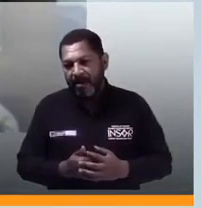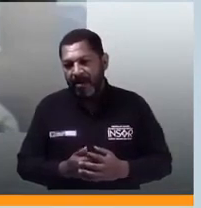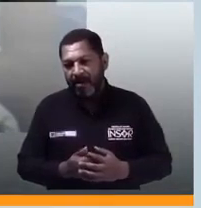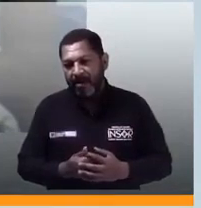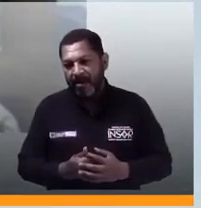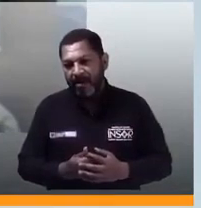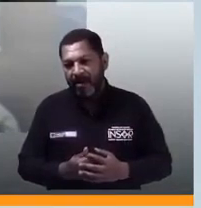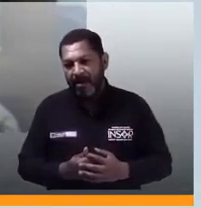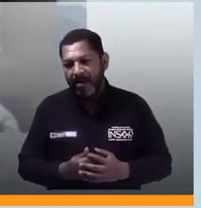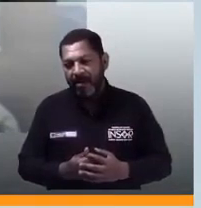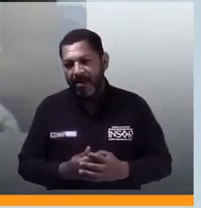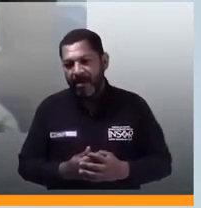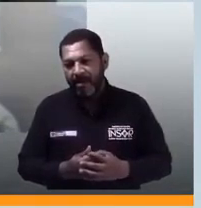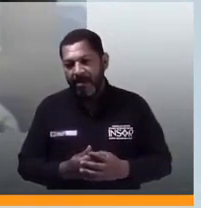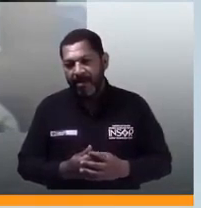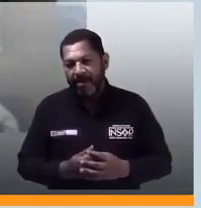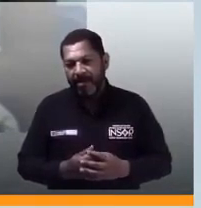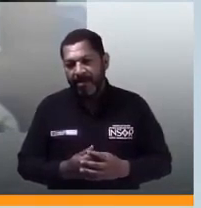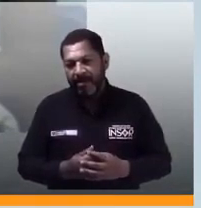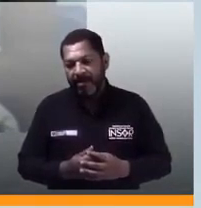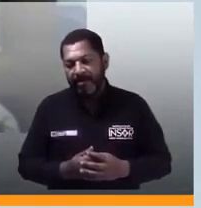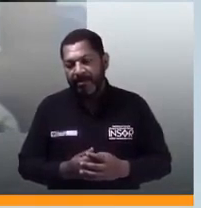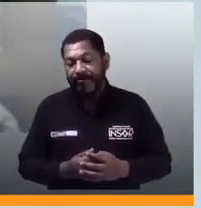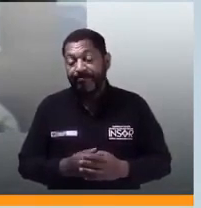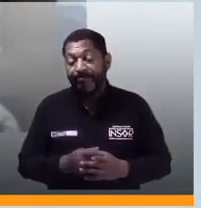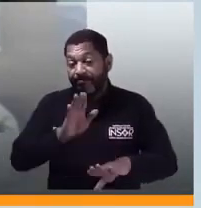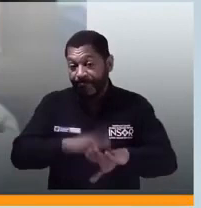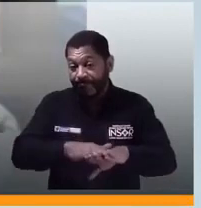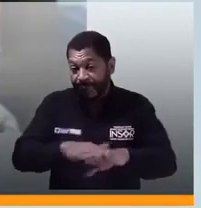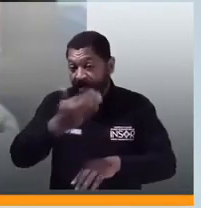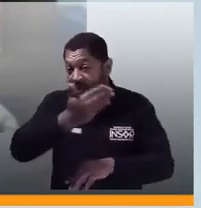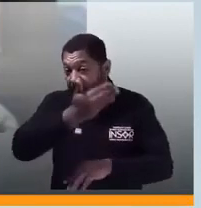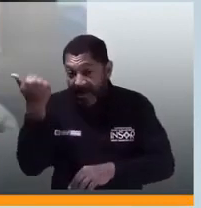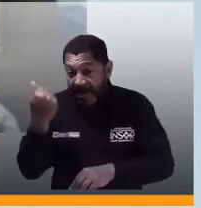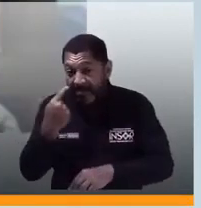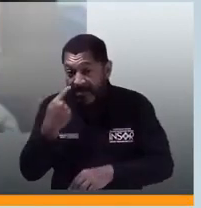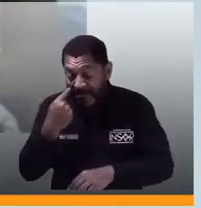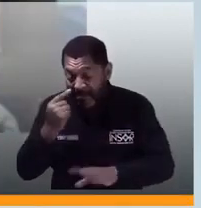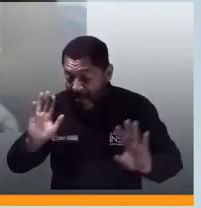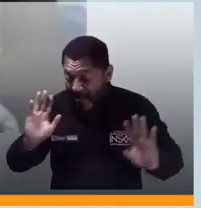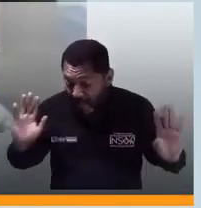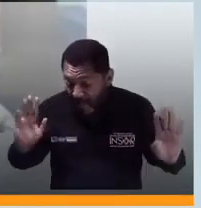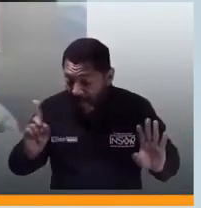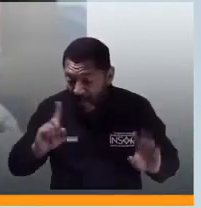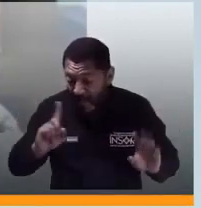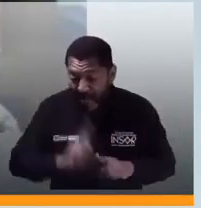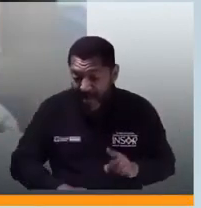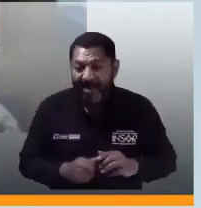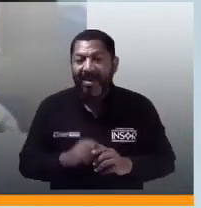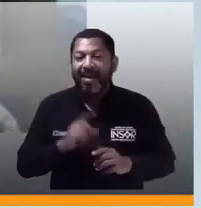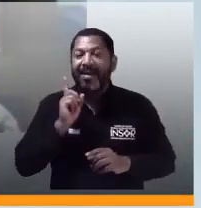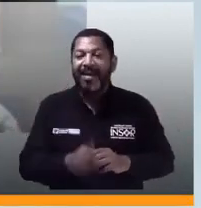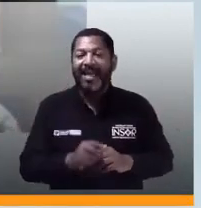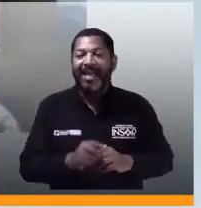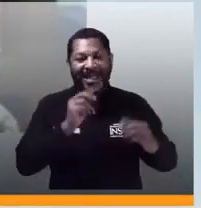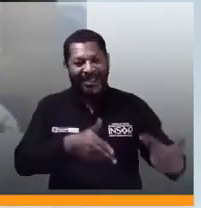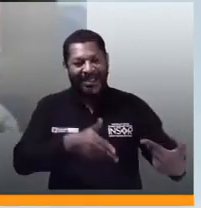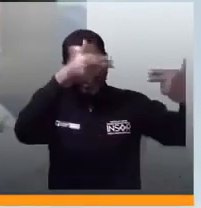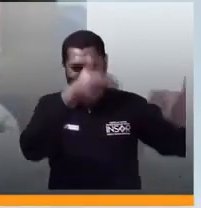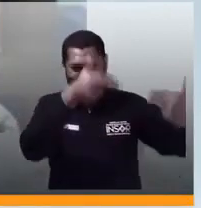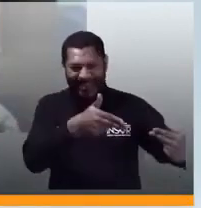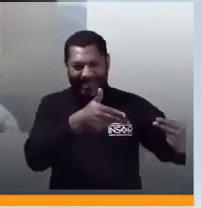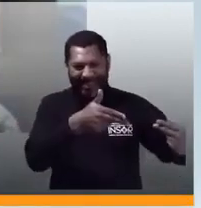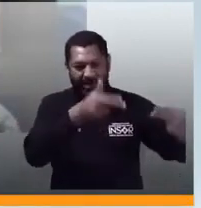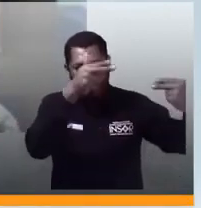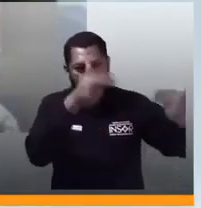olvidar que la educación remota de emergencia exige otras dinámicas.